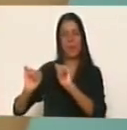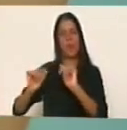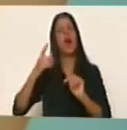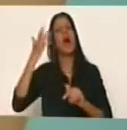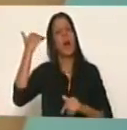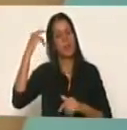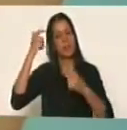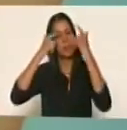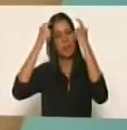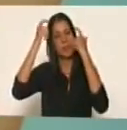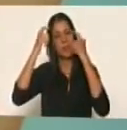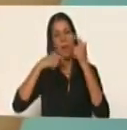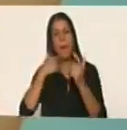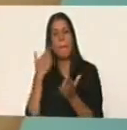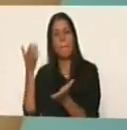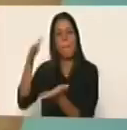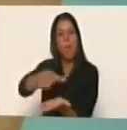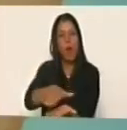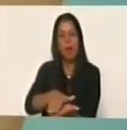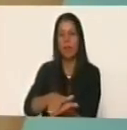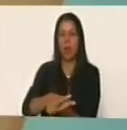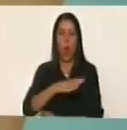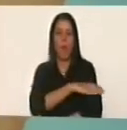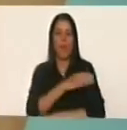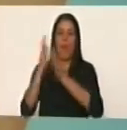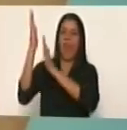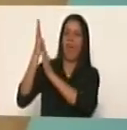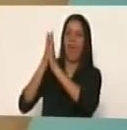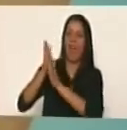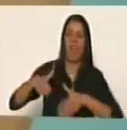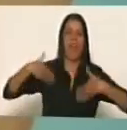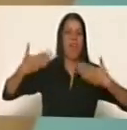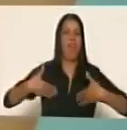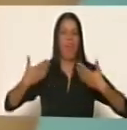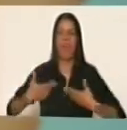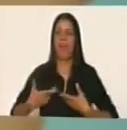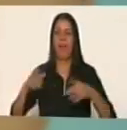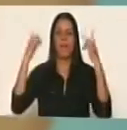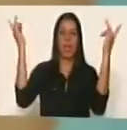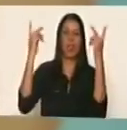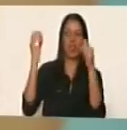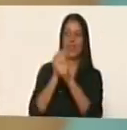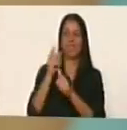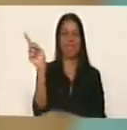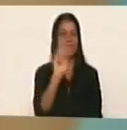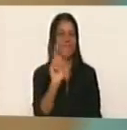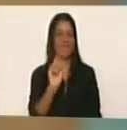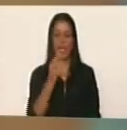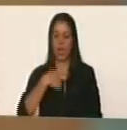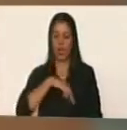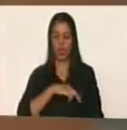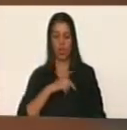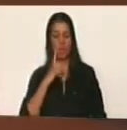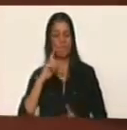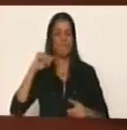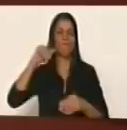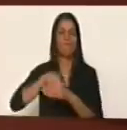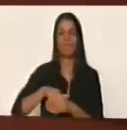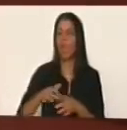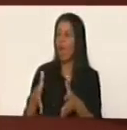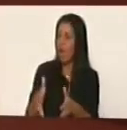pudieron, ahorita esta guerra es en el territorio. Y ya nosotros aseguramos parte del territorio con las elecciones